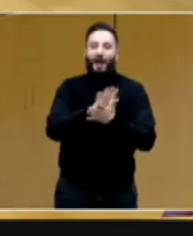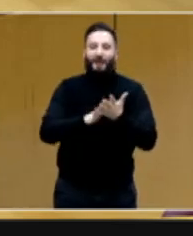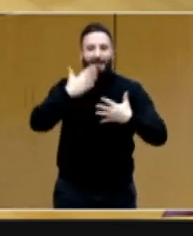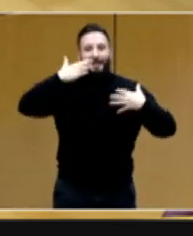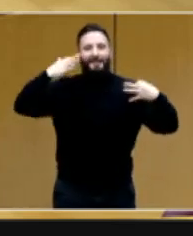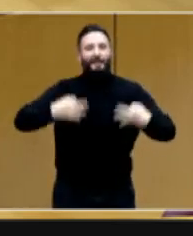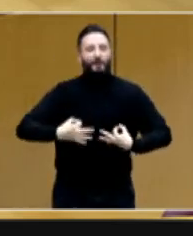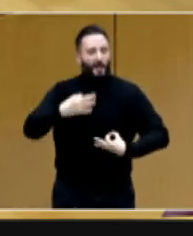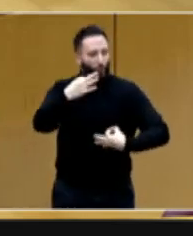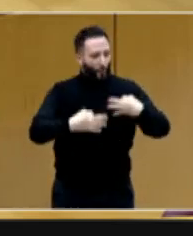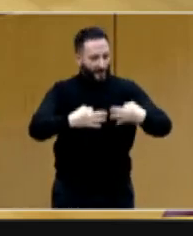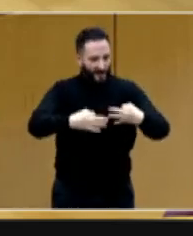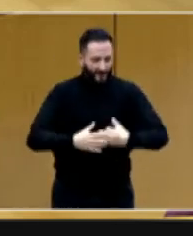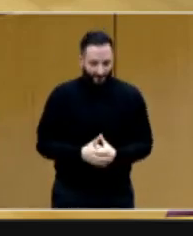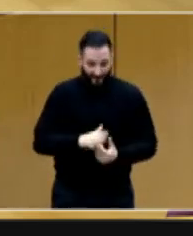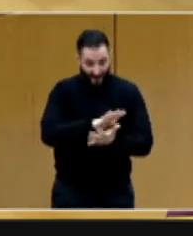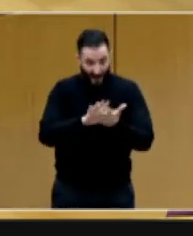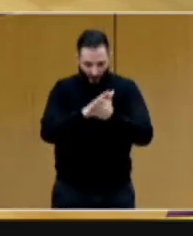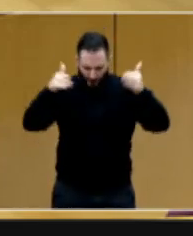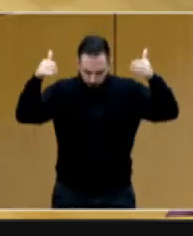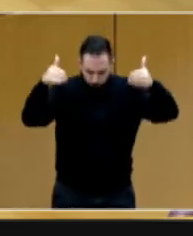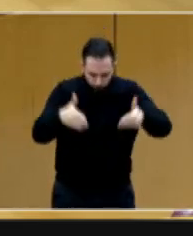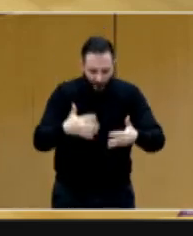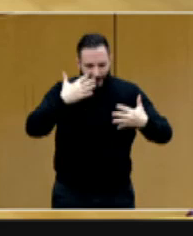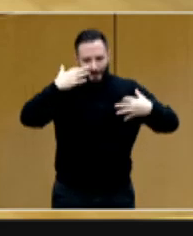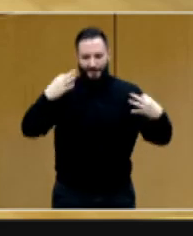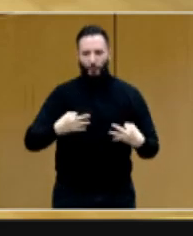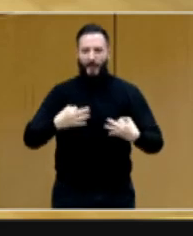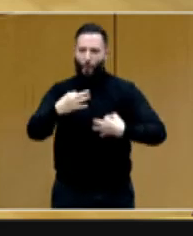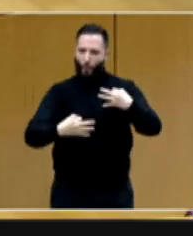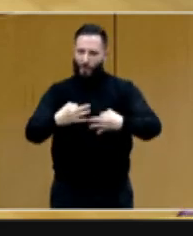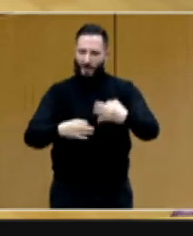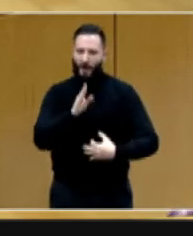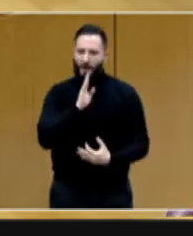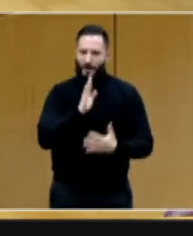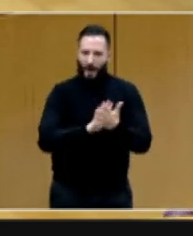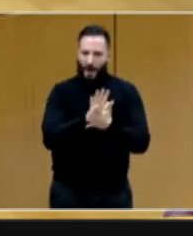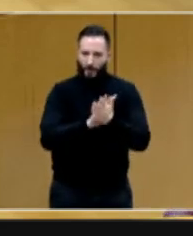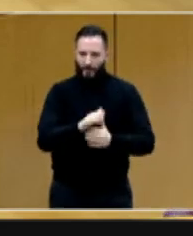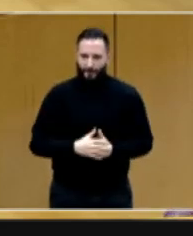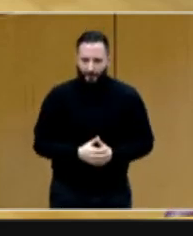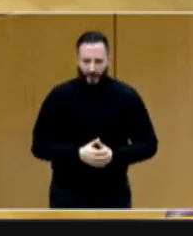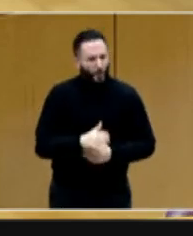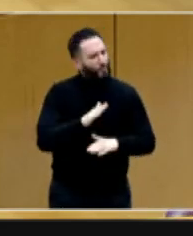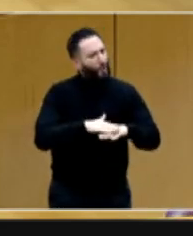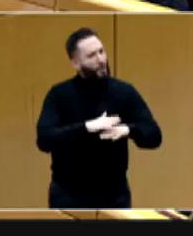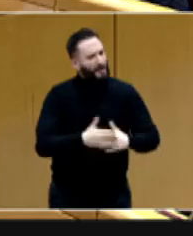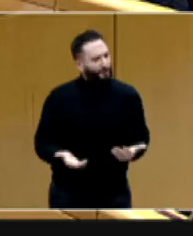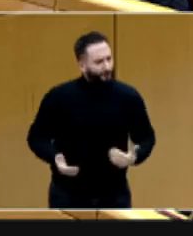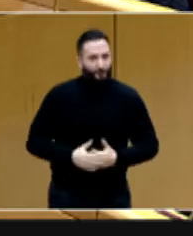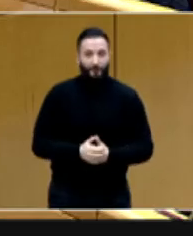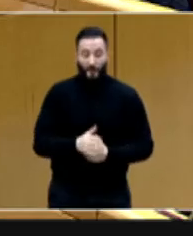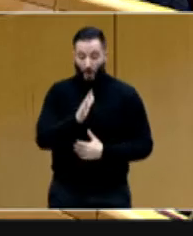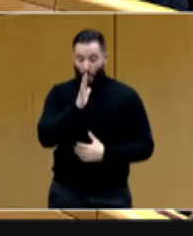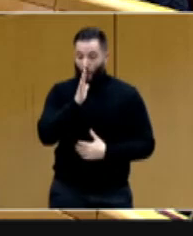Ah perdón haces mucho énfasis en la seguridad jurídica como de la autonomía de la voluntad porque